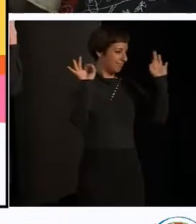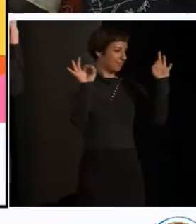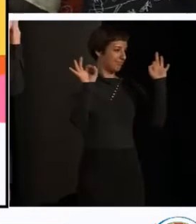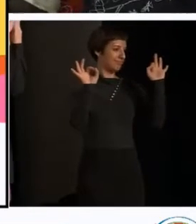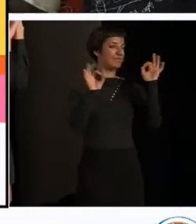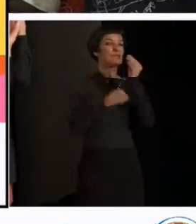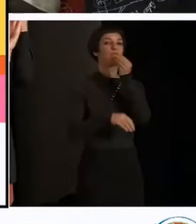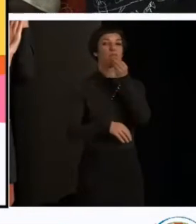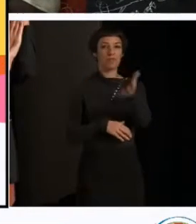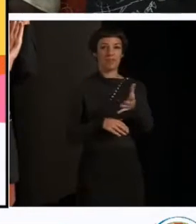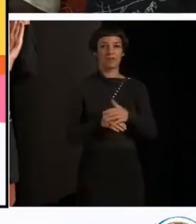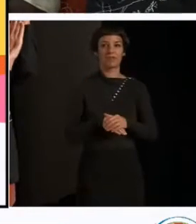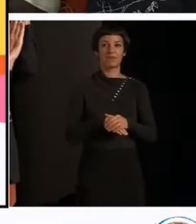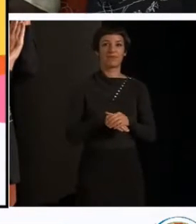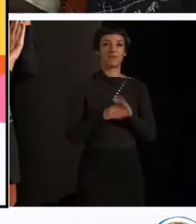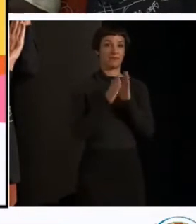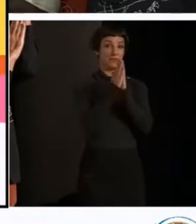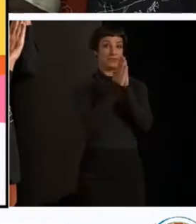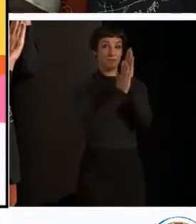gracia. Muy bien.